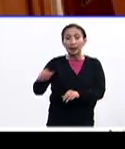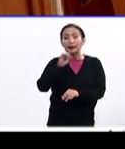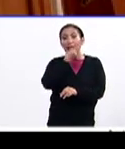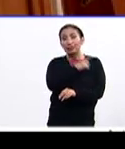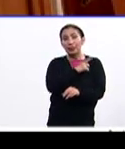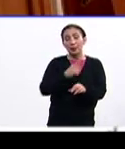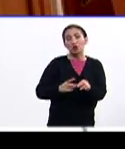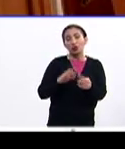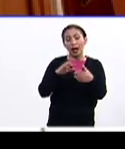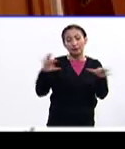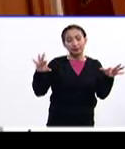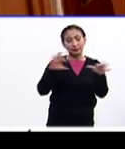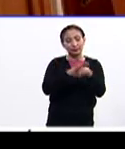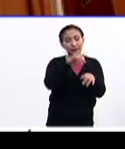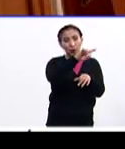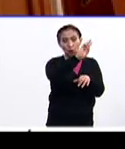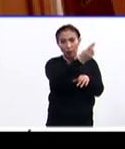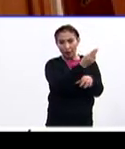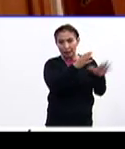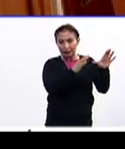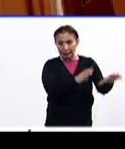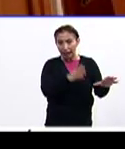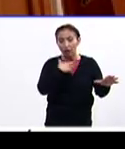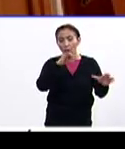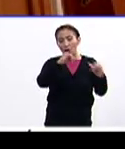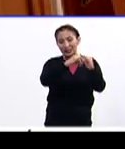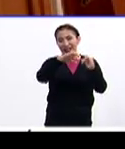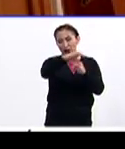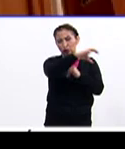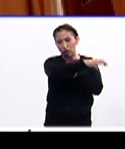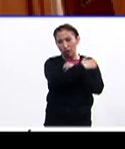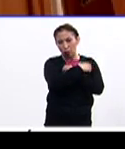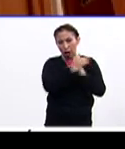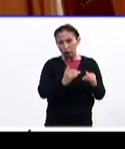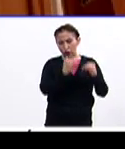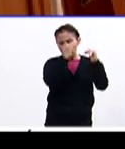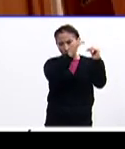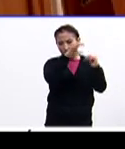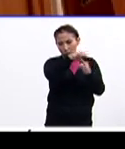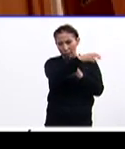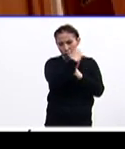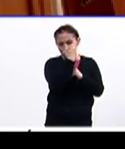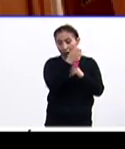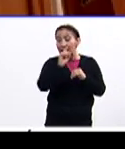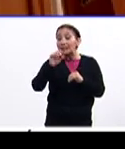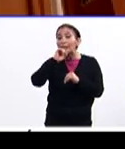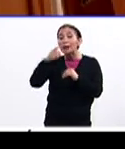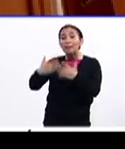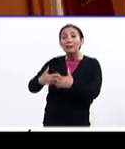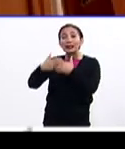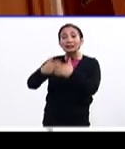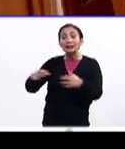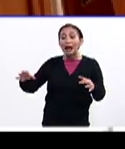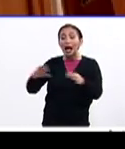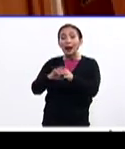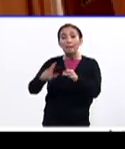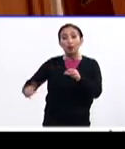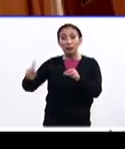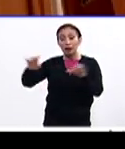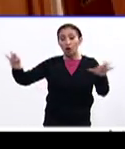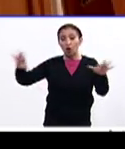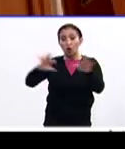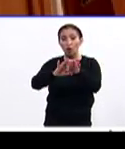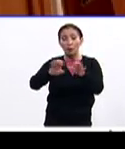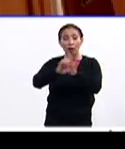tiene que haber una relación entre la universidad o las instituciones de educación superior y el sector privado o el sector público.